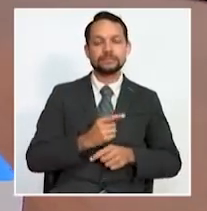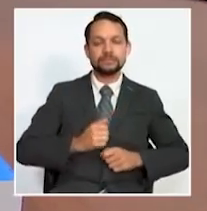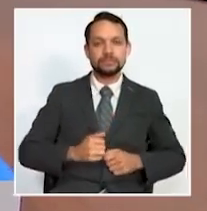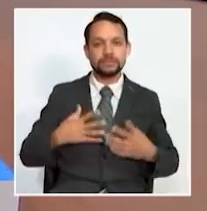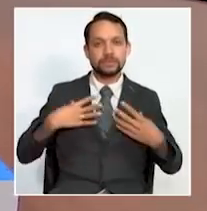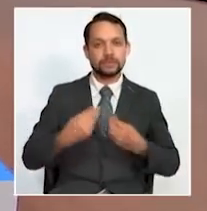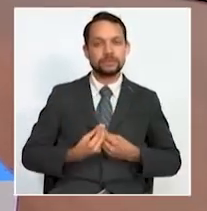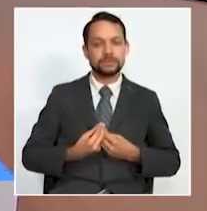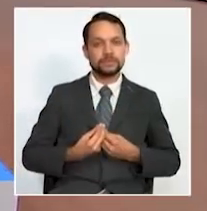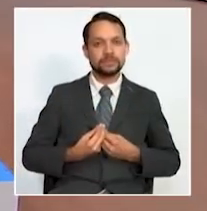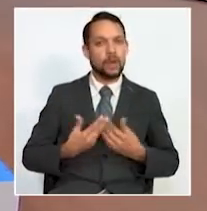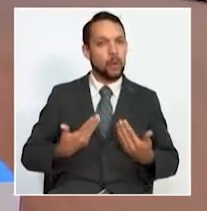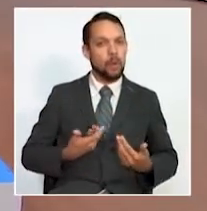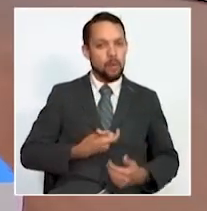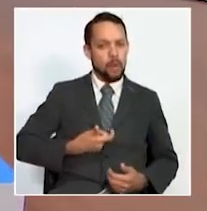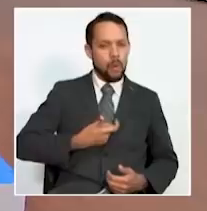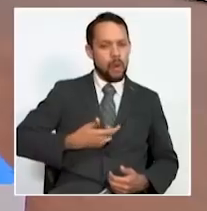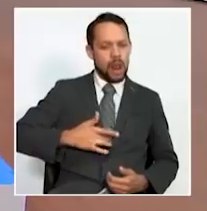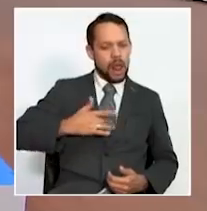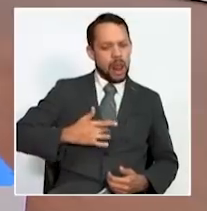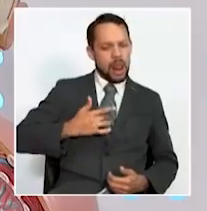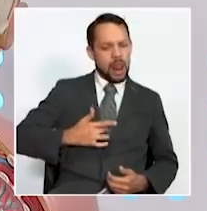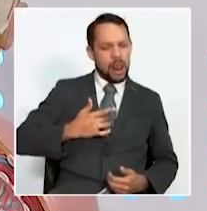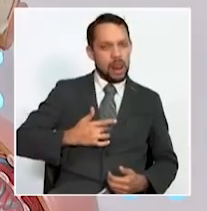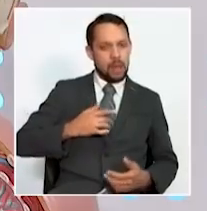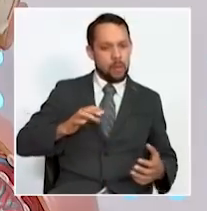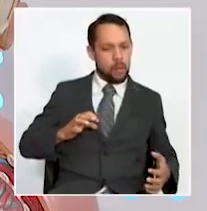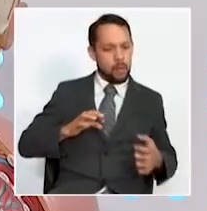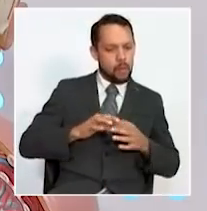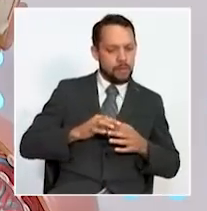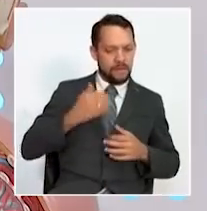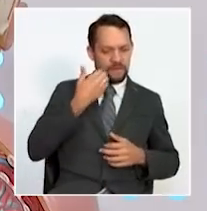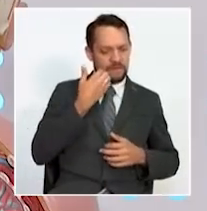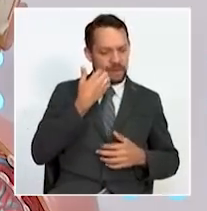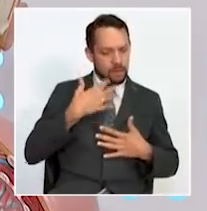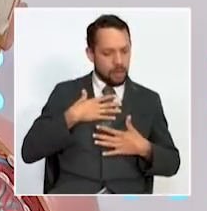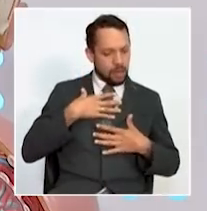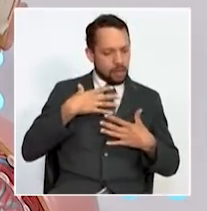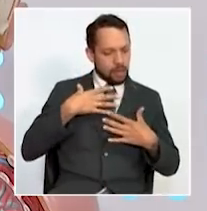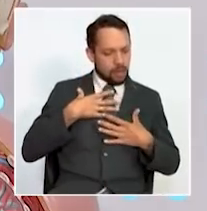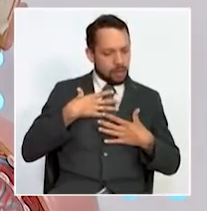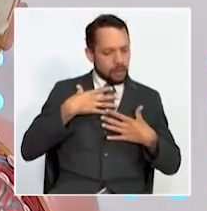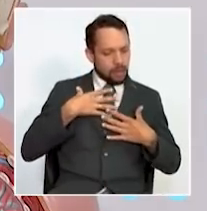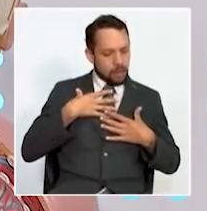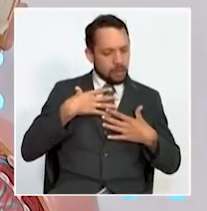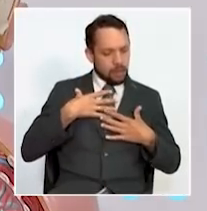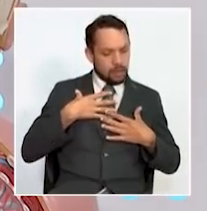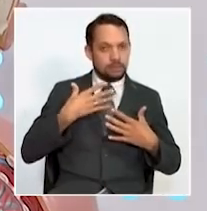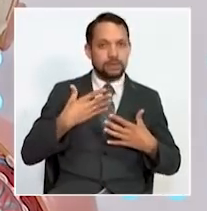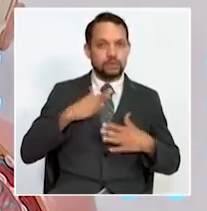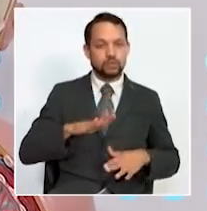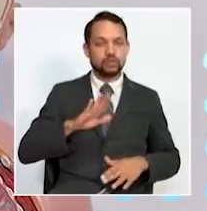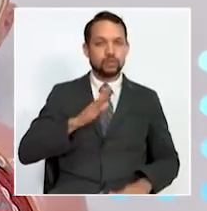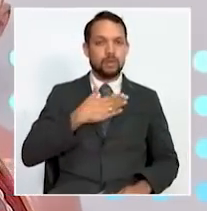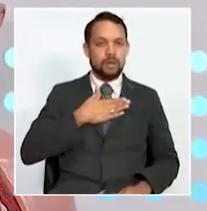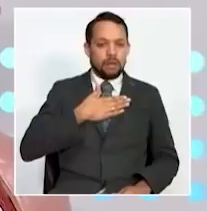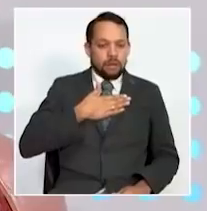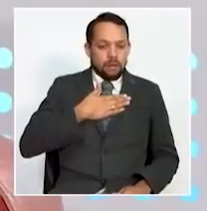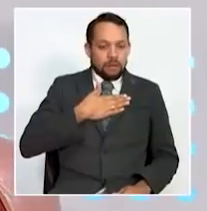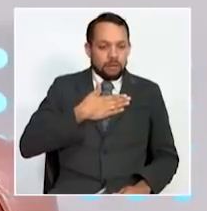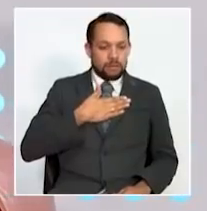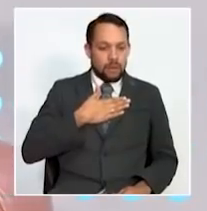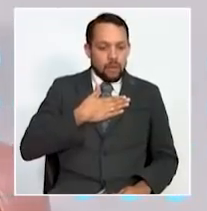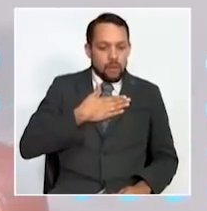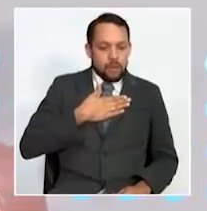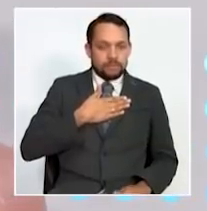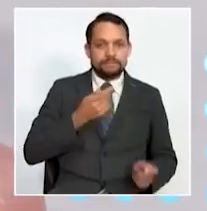enfermedades gastrointestinales asociadas a la enfermedad pulmonar, específicamente el asma, y la dermatitis.